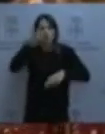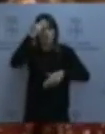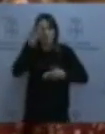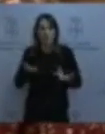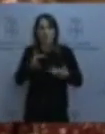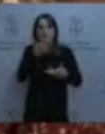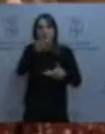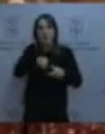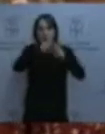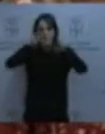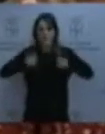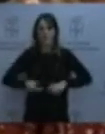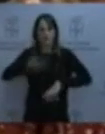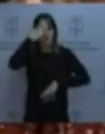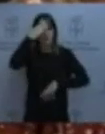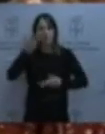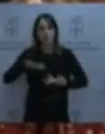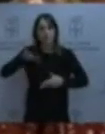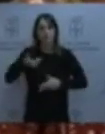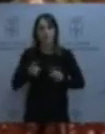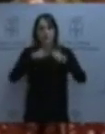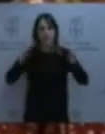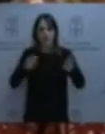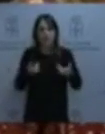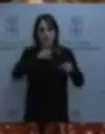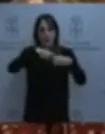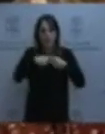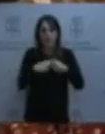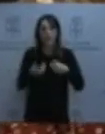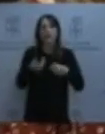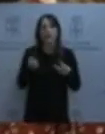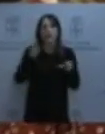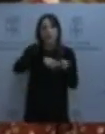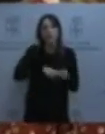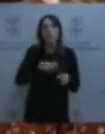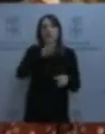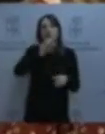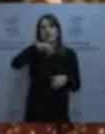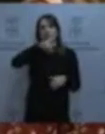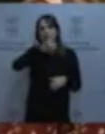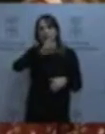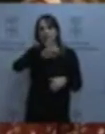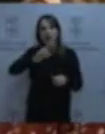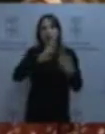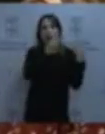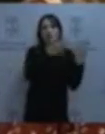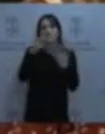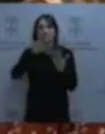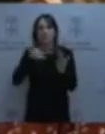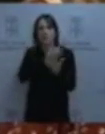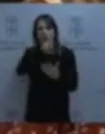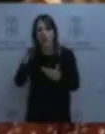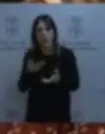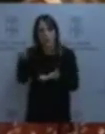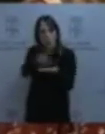de Asturias, incluido pues Santiago Martínez Argüelles, que llegó a cobrar 87.000 euros, o Agustín Iglesias